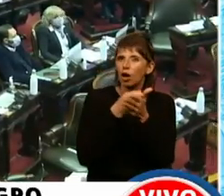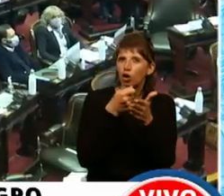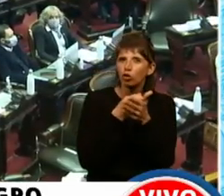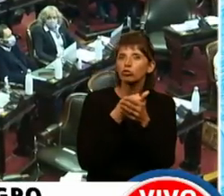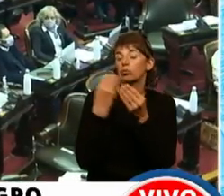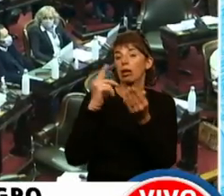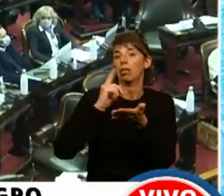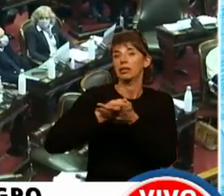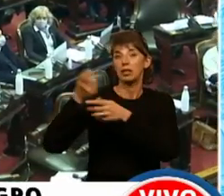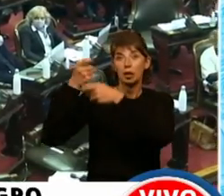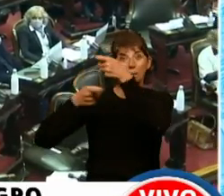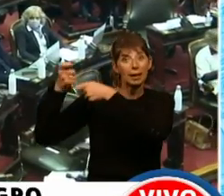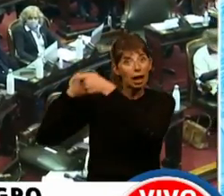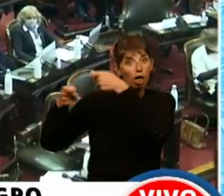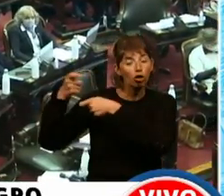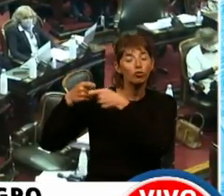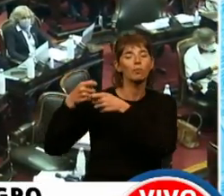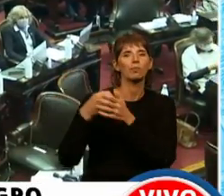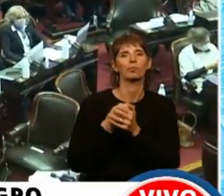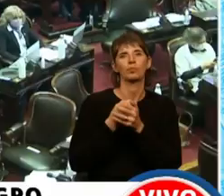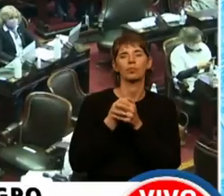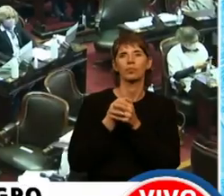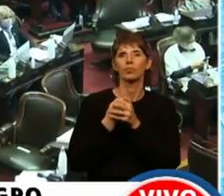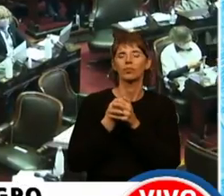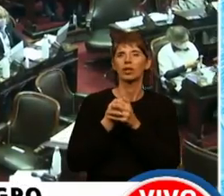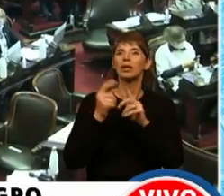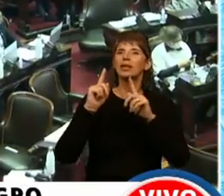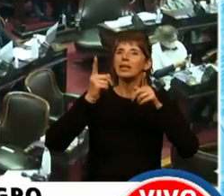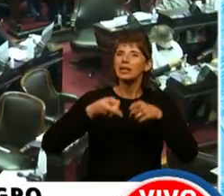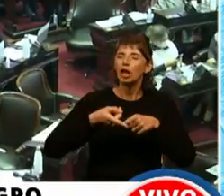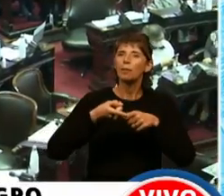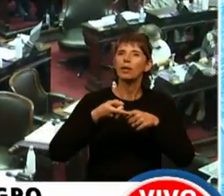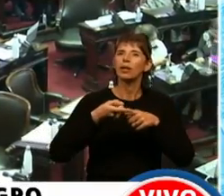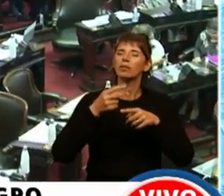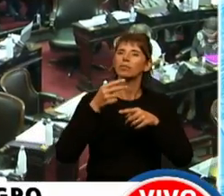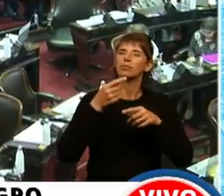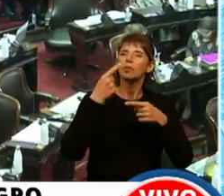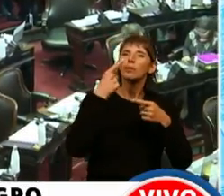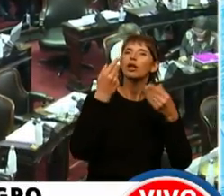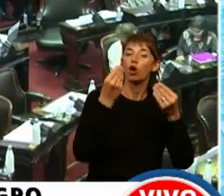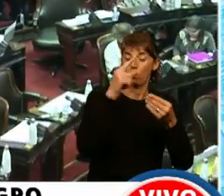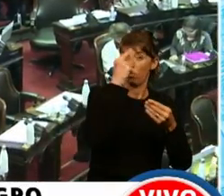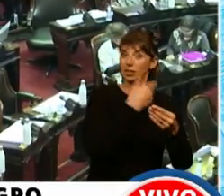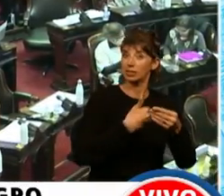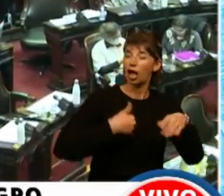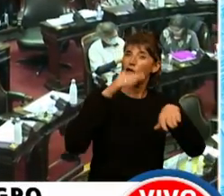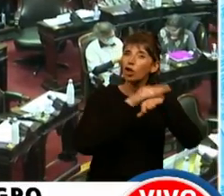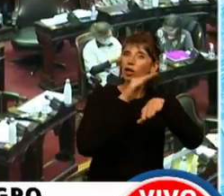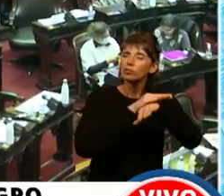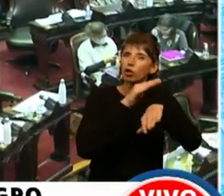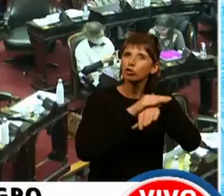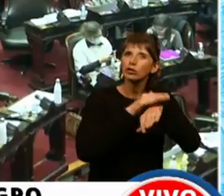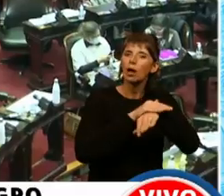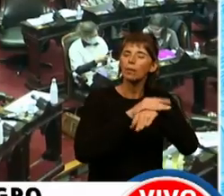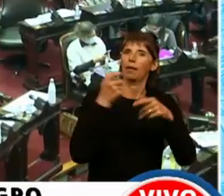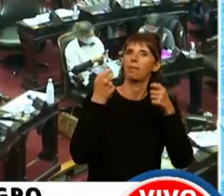el mercado y hacer valer lo que es la función redistribuidora del estado entre quienes